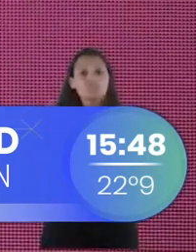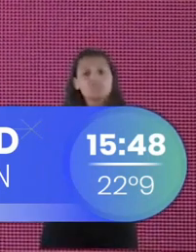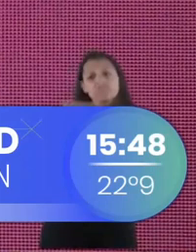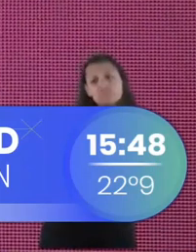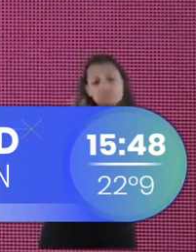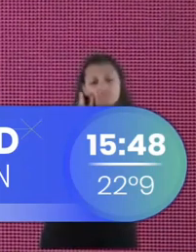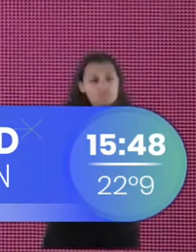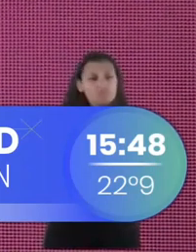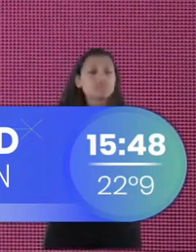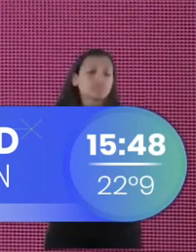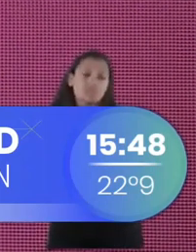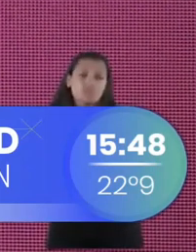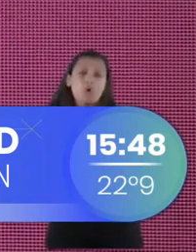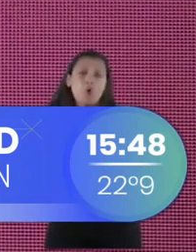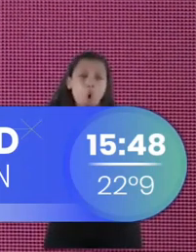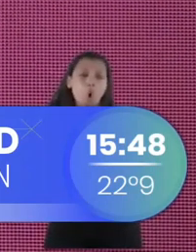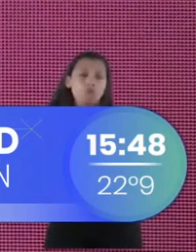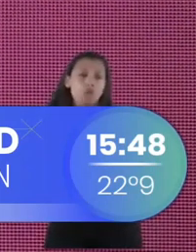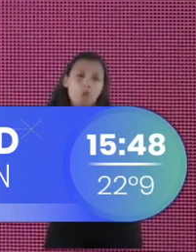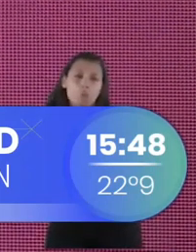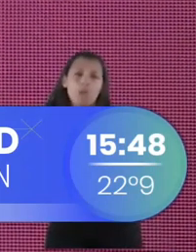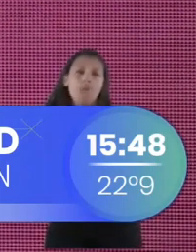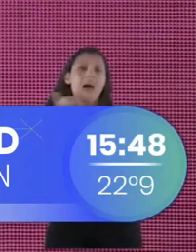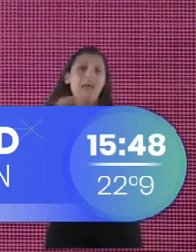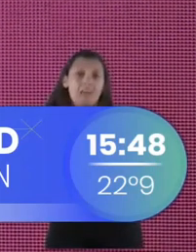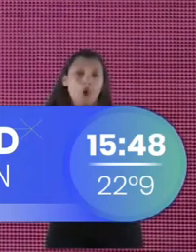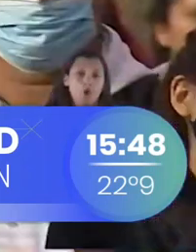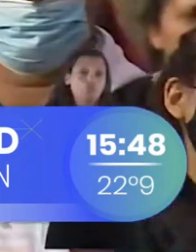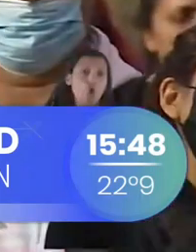hijos y hay que prestar la atención que los hijos requieran.